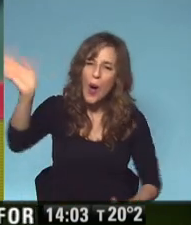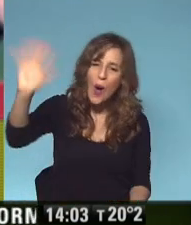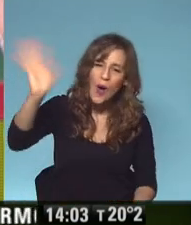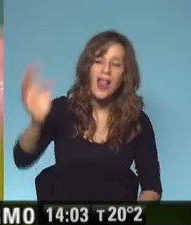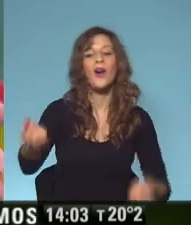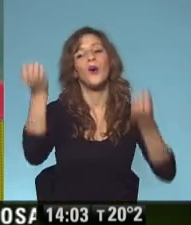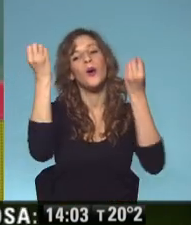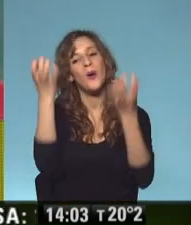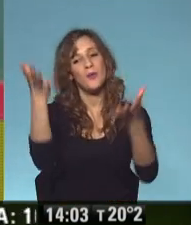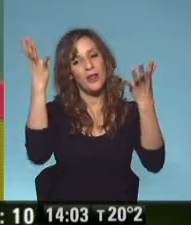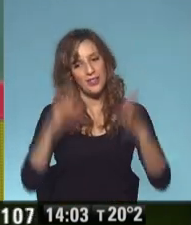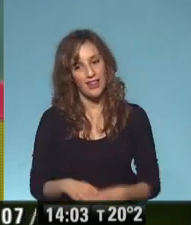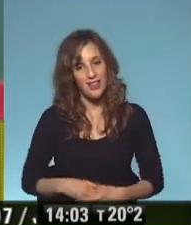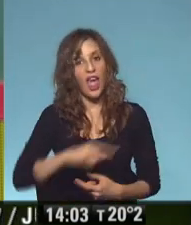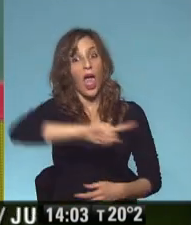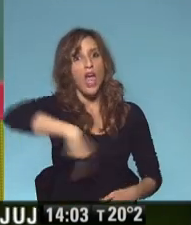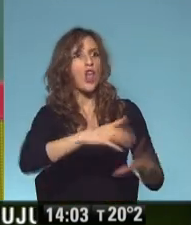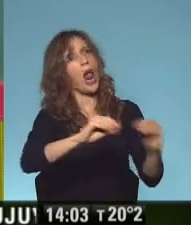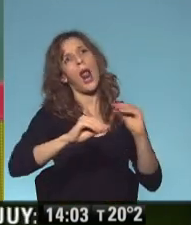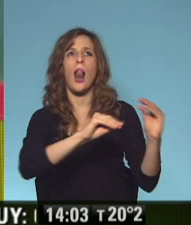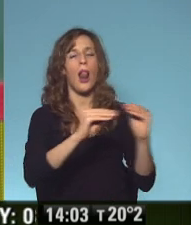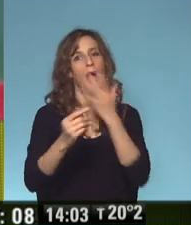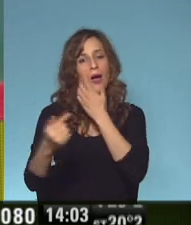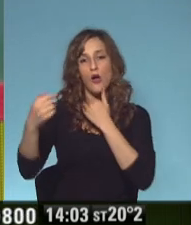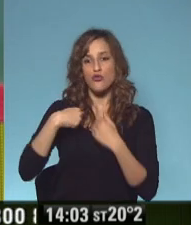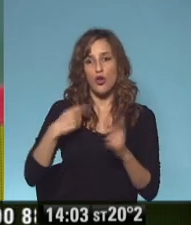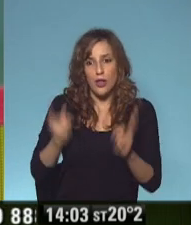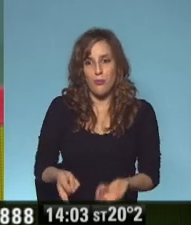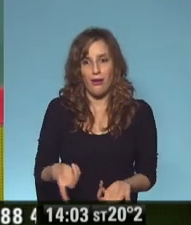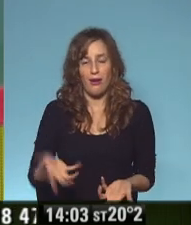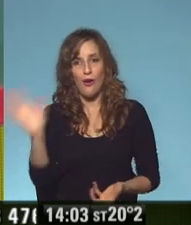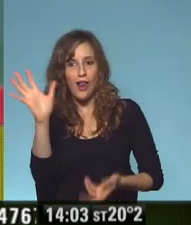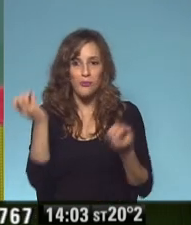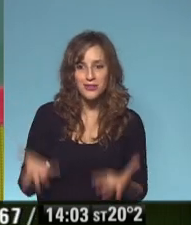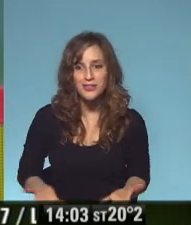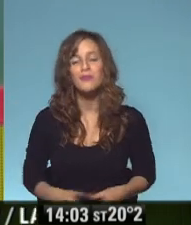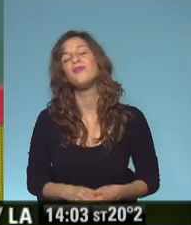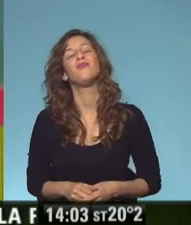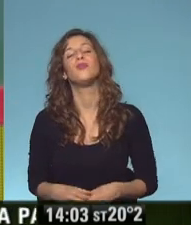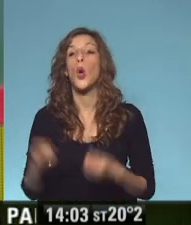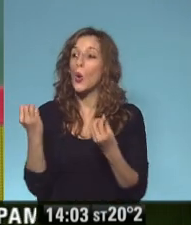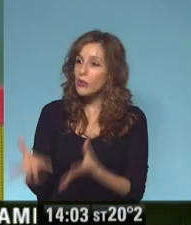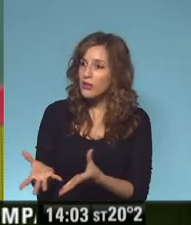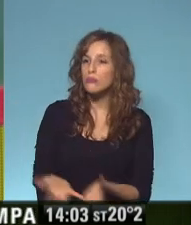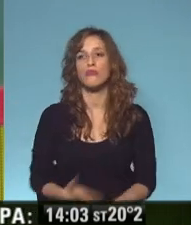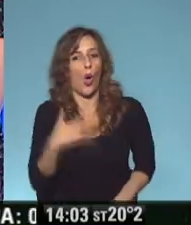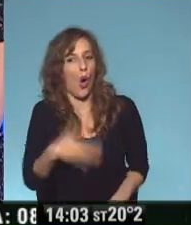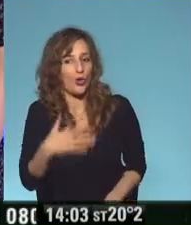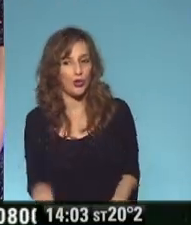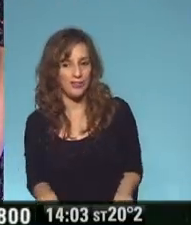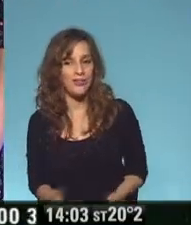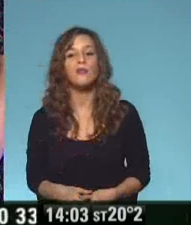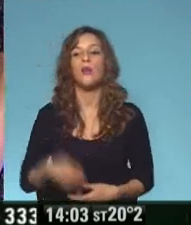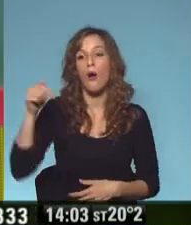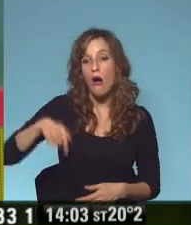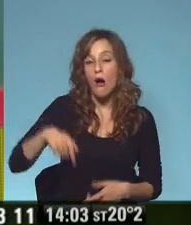¿Cómo están? Me dejaron, empezaron a decir todo lo que tienen para nos decir. Nos quedamos que así, calladitos. ¿Cómo estás, Nuria? Estoy muy contenta. Bien. ¿Tenemos muchas cosas